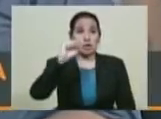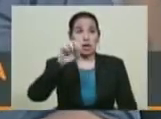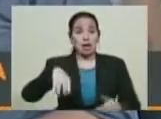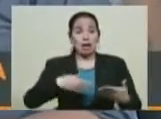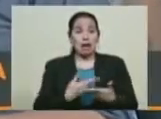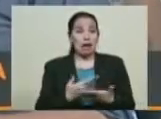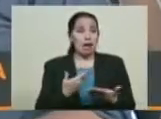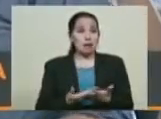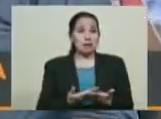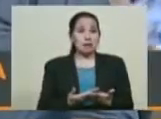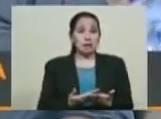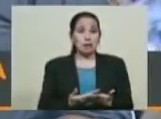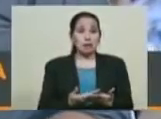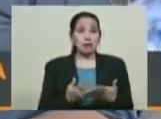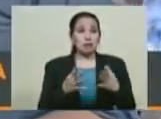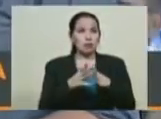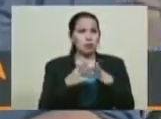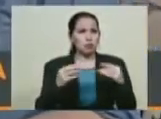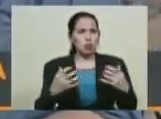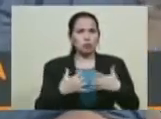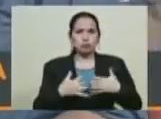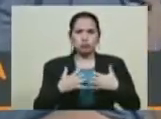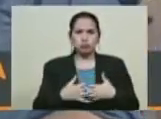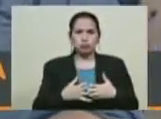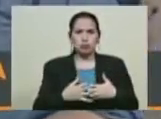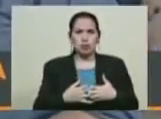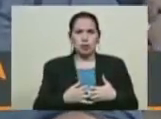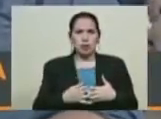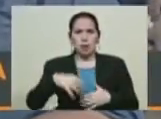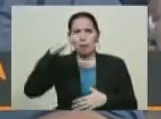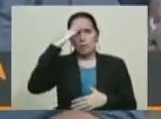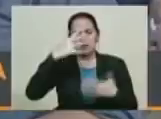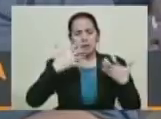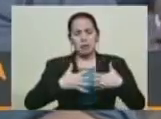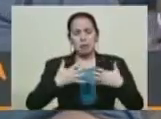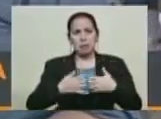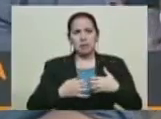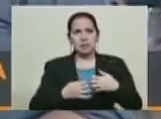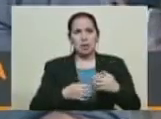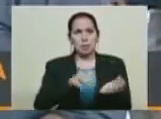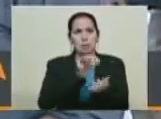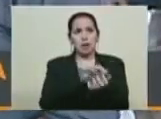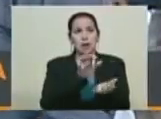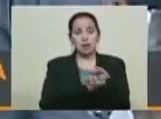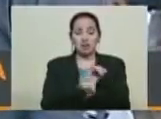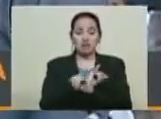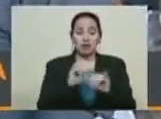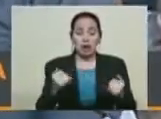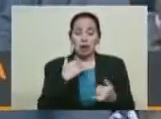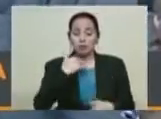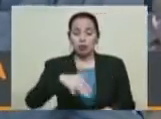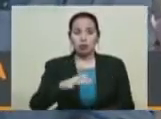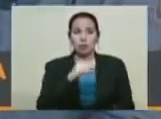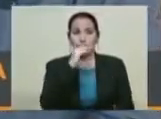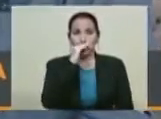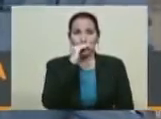viviendas de comandancia, hasta la planta Margarita que acabamos de culminar.